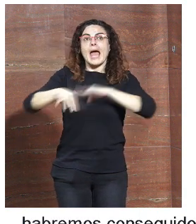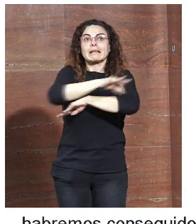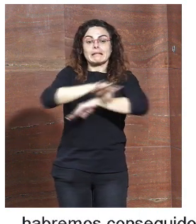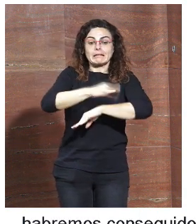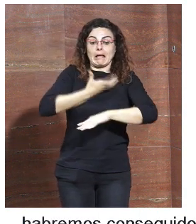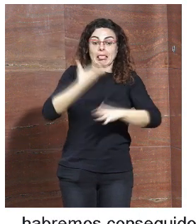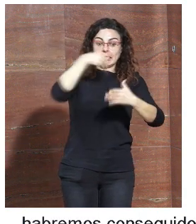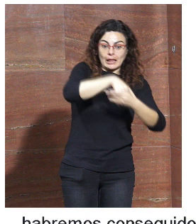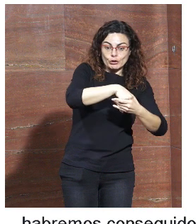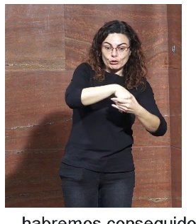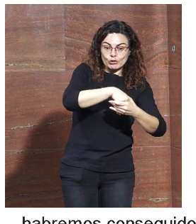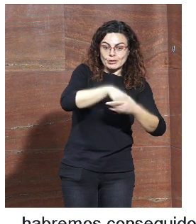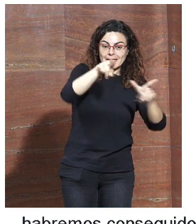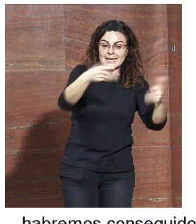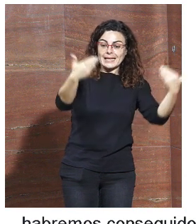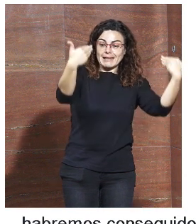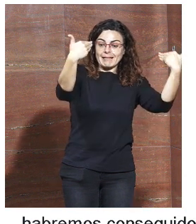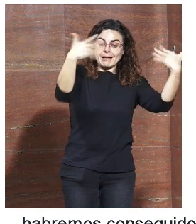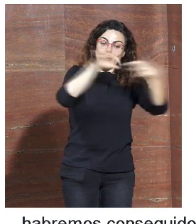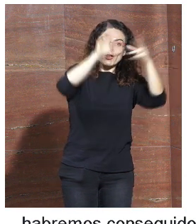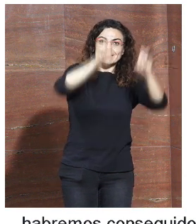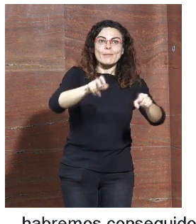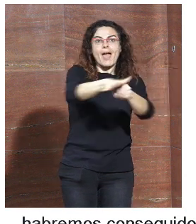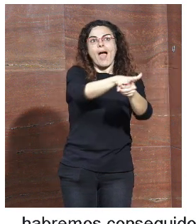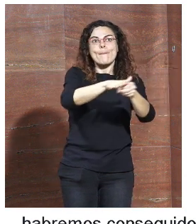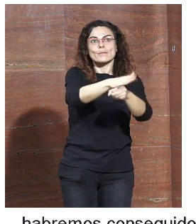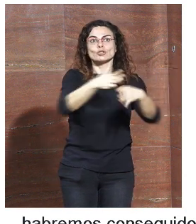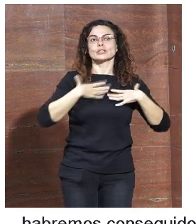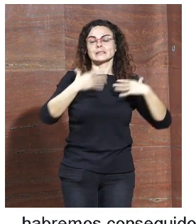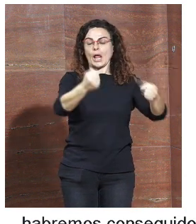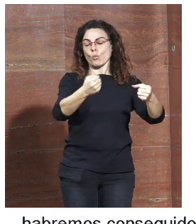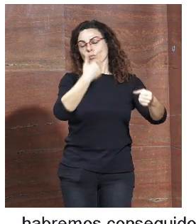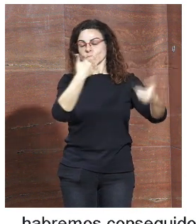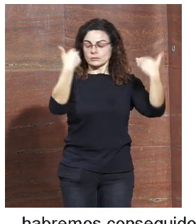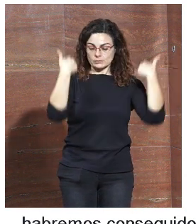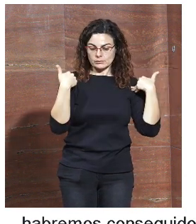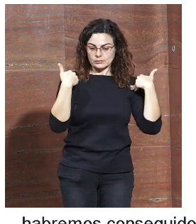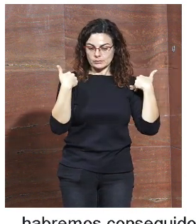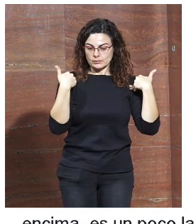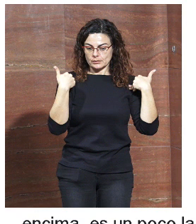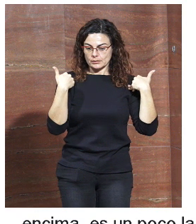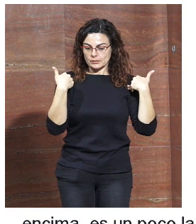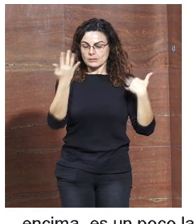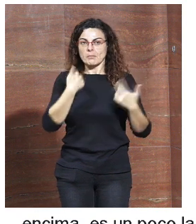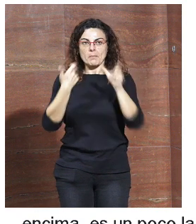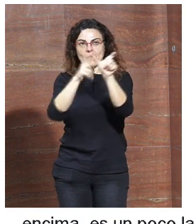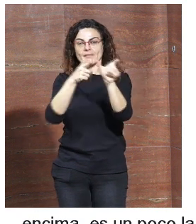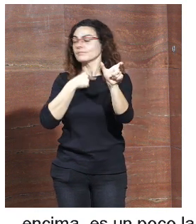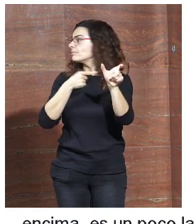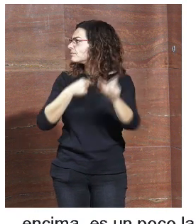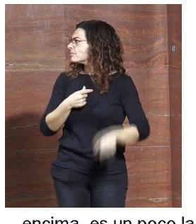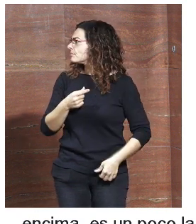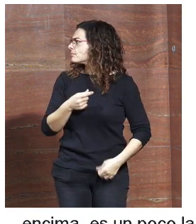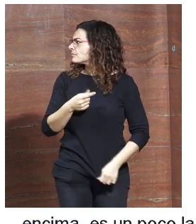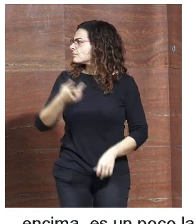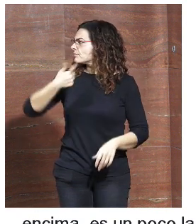municipal como agente de salud. En ese sentido, la palabra nos parece curiosa, y aquí aparece también la perspectiva de género. Cuando